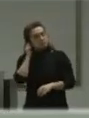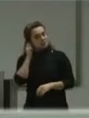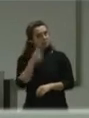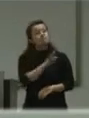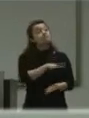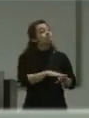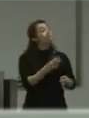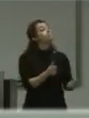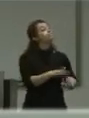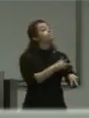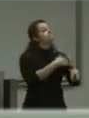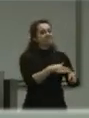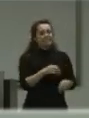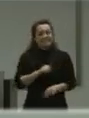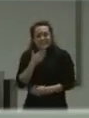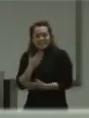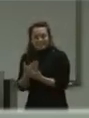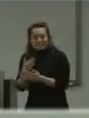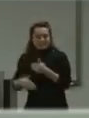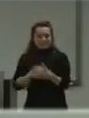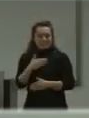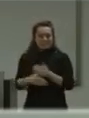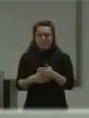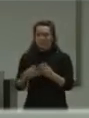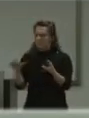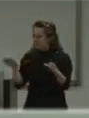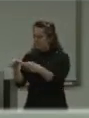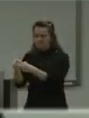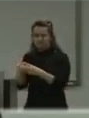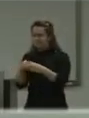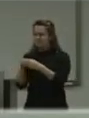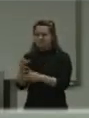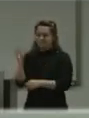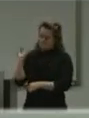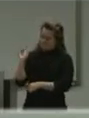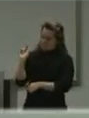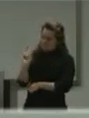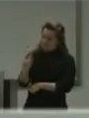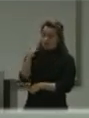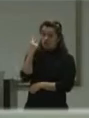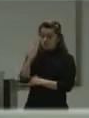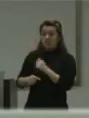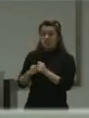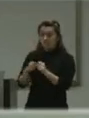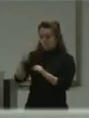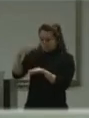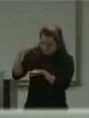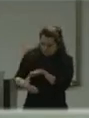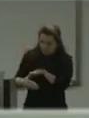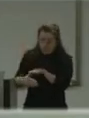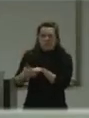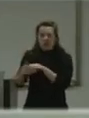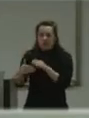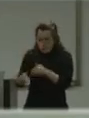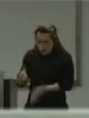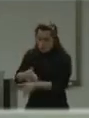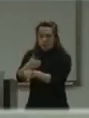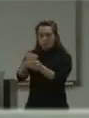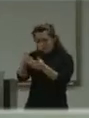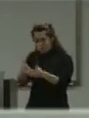que todo funcionara y fue muy bueno digamos el trabajo en equipo durante estos dos años que culminamos hoy como puerta de entrada para continuar con el mismo